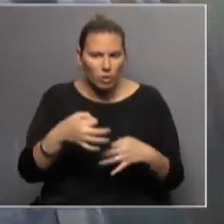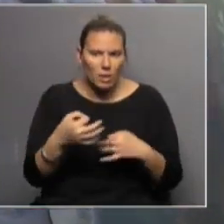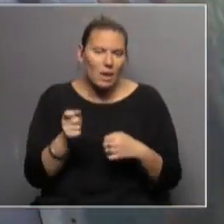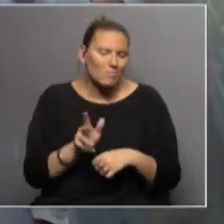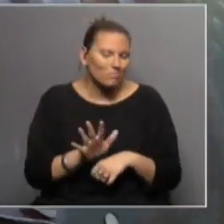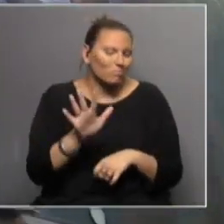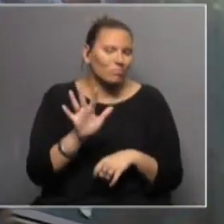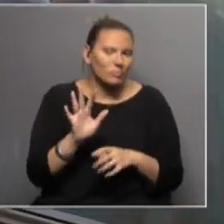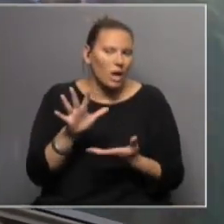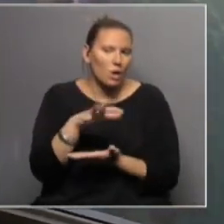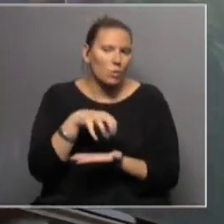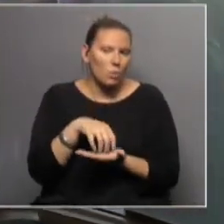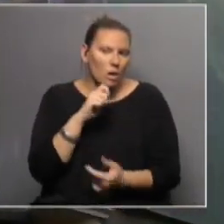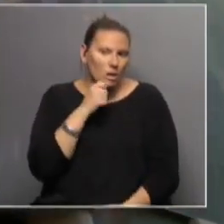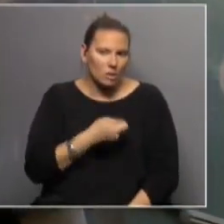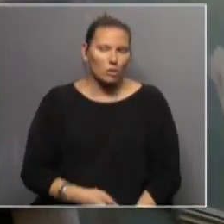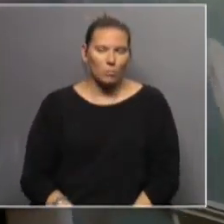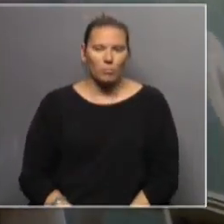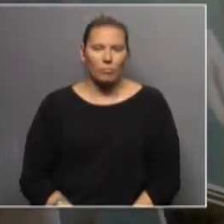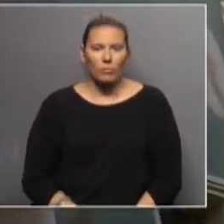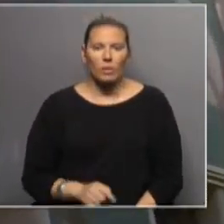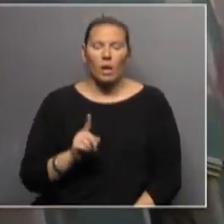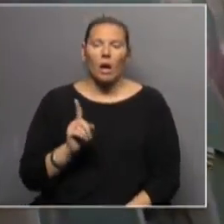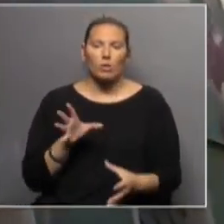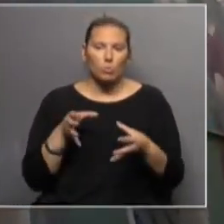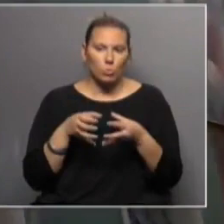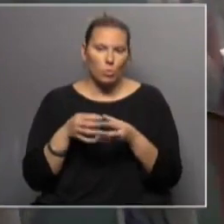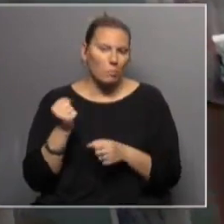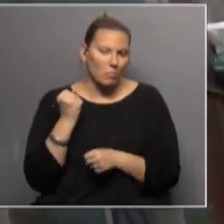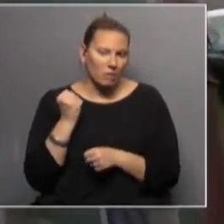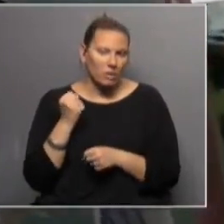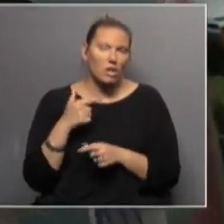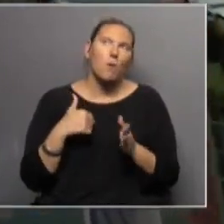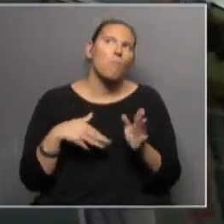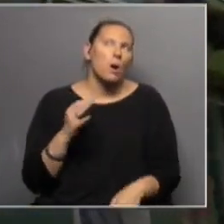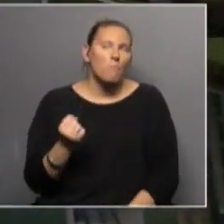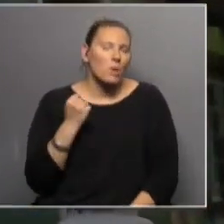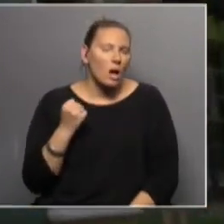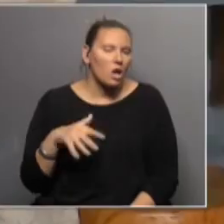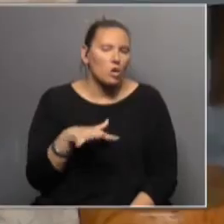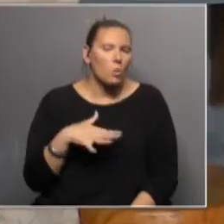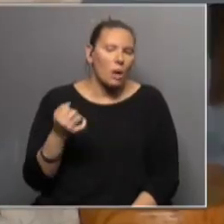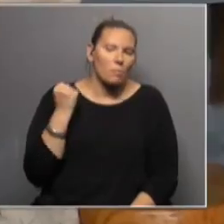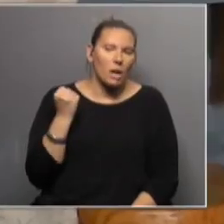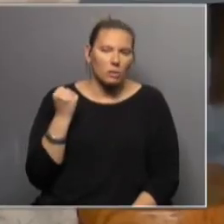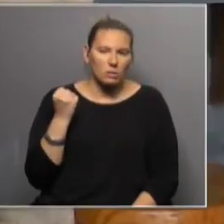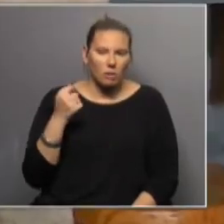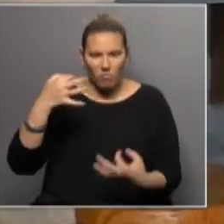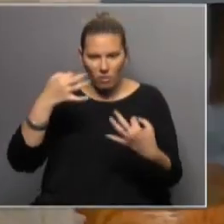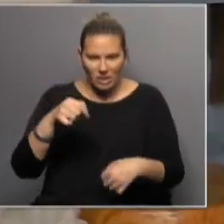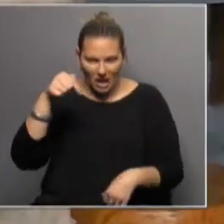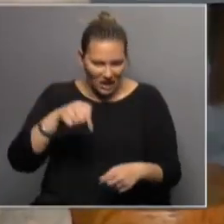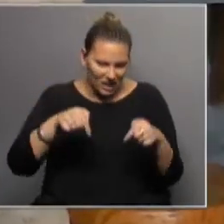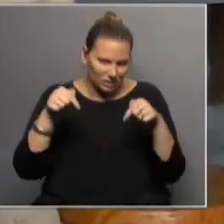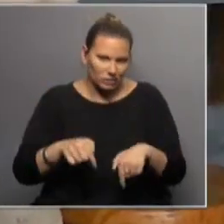personalidad al lugar que está bueno. ¿Hay un rincón preferido en particular que tengan? ¿A vos qué te gusta más poner? Pero el lugar neurálgico es